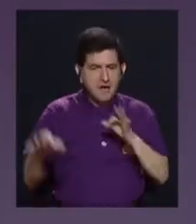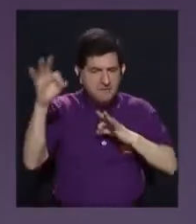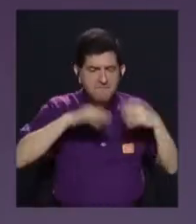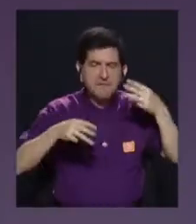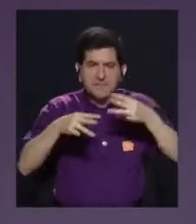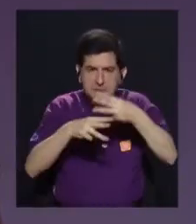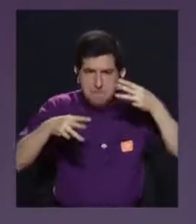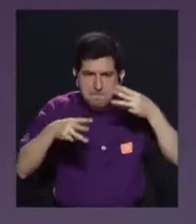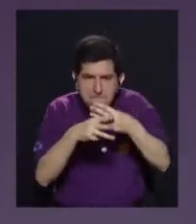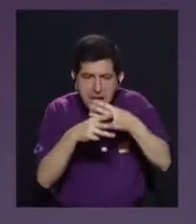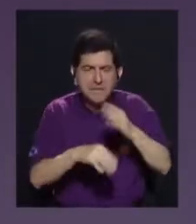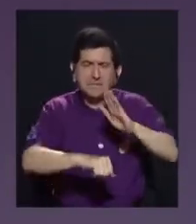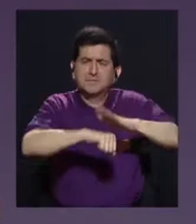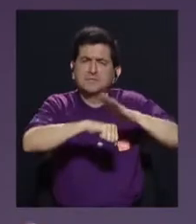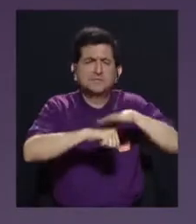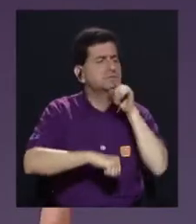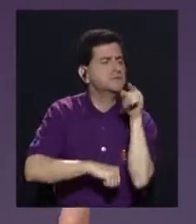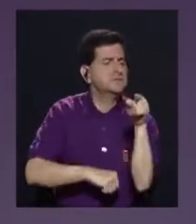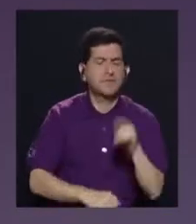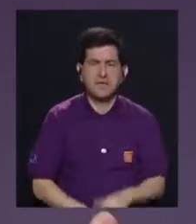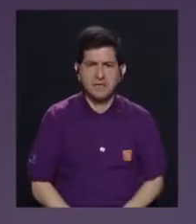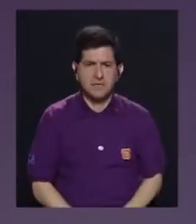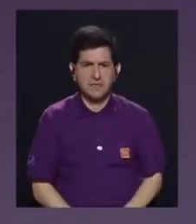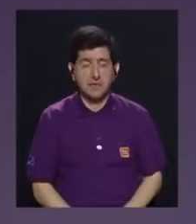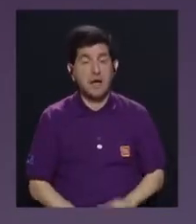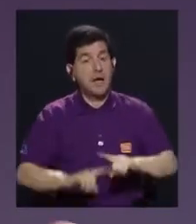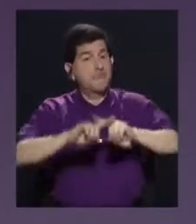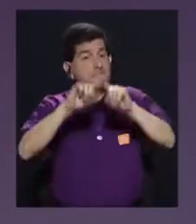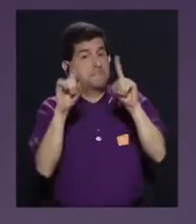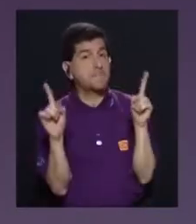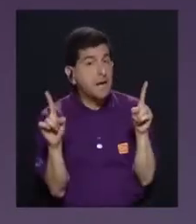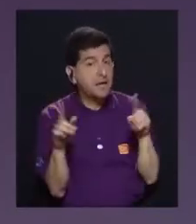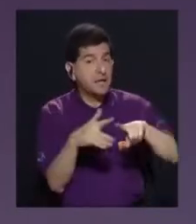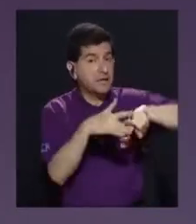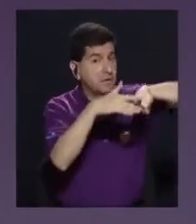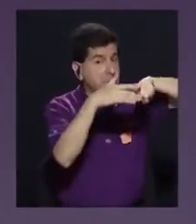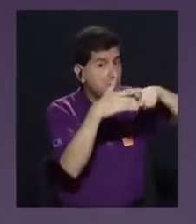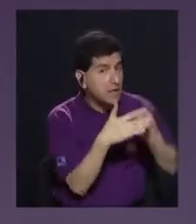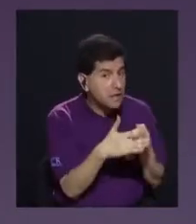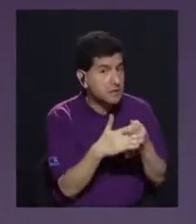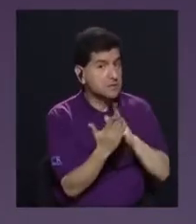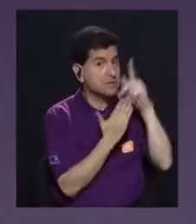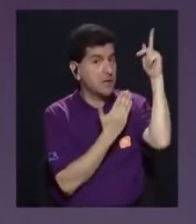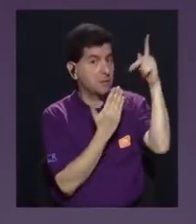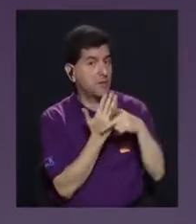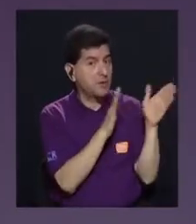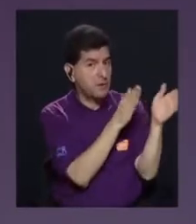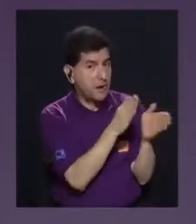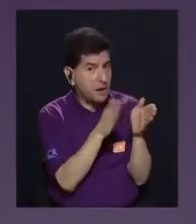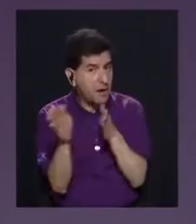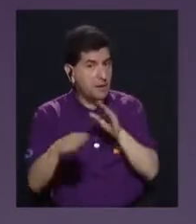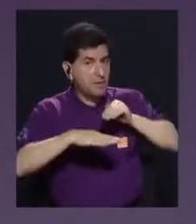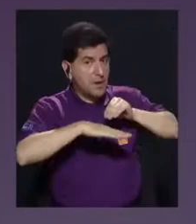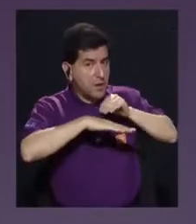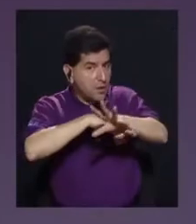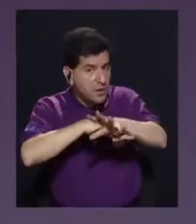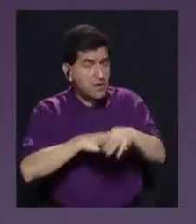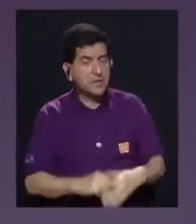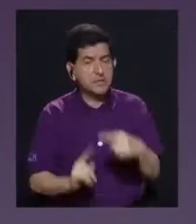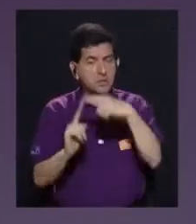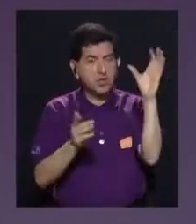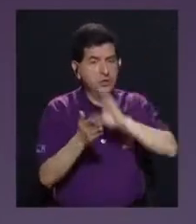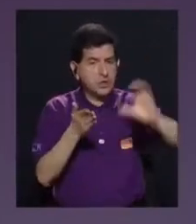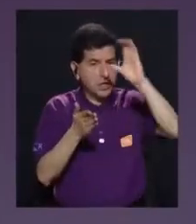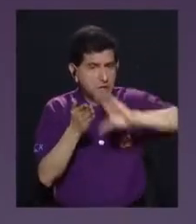matemática que nos permita de pero eso sí iniciar esos programas de formación y orientación desde la secundaria